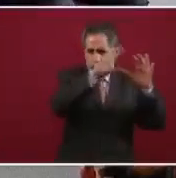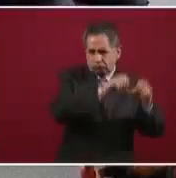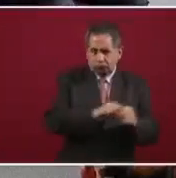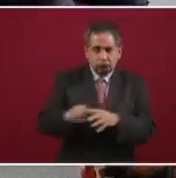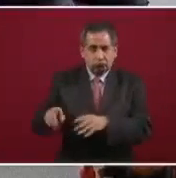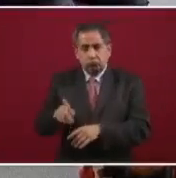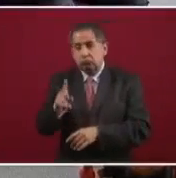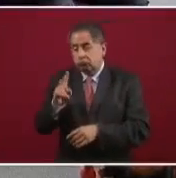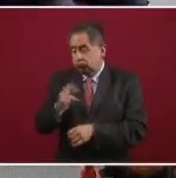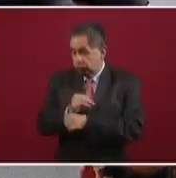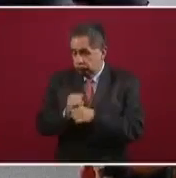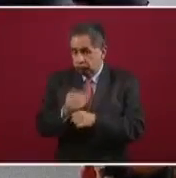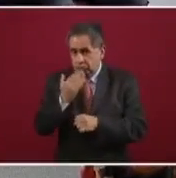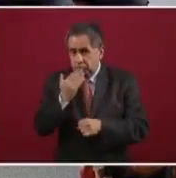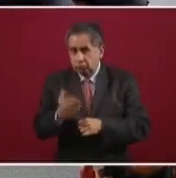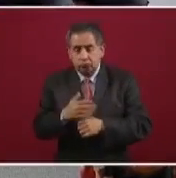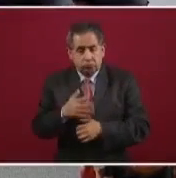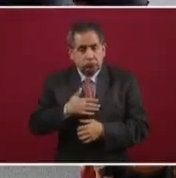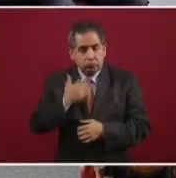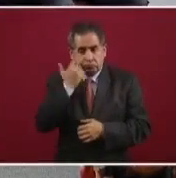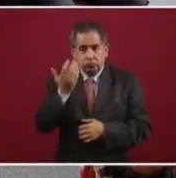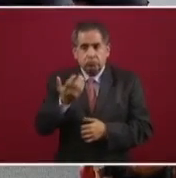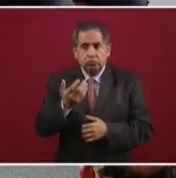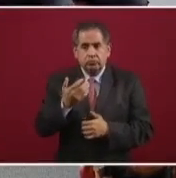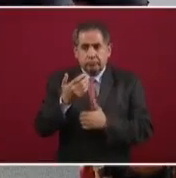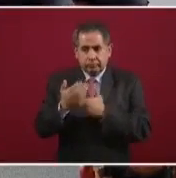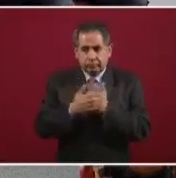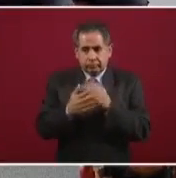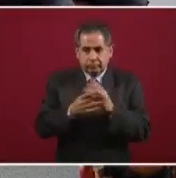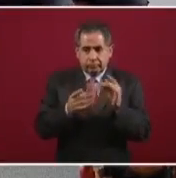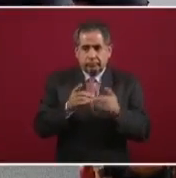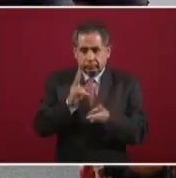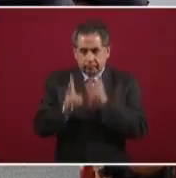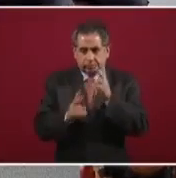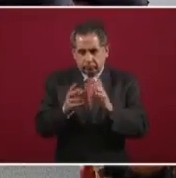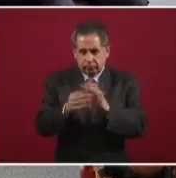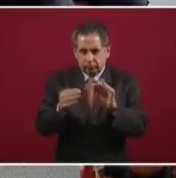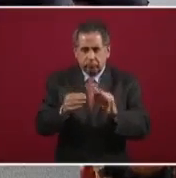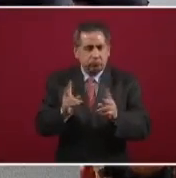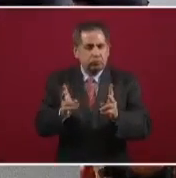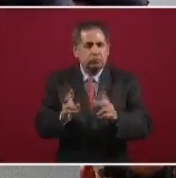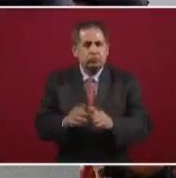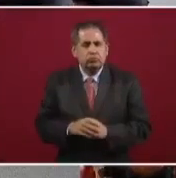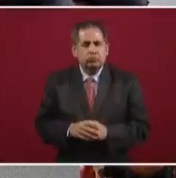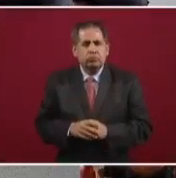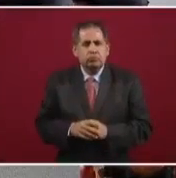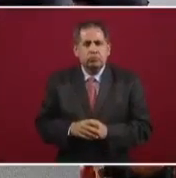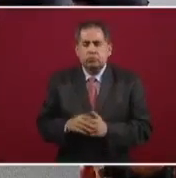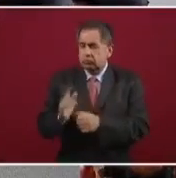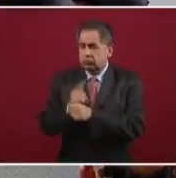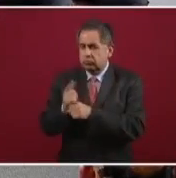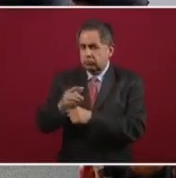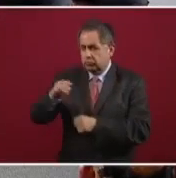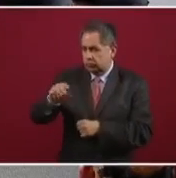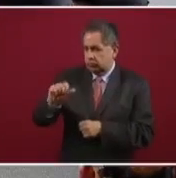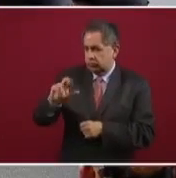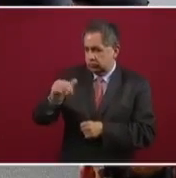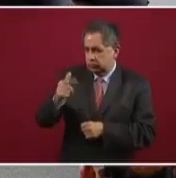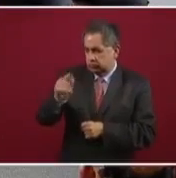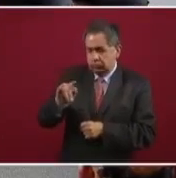investigación muy buena. Me gustaría que platicaras con la licenciada